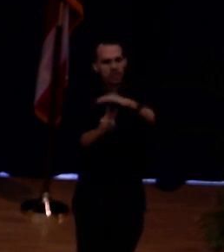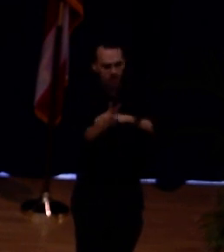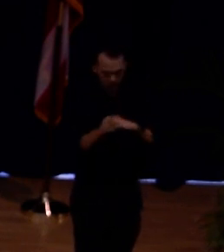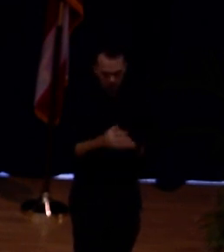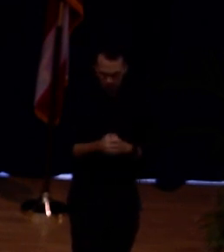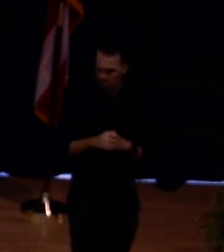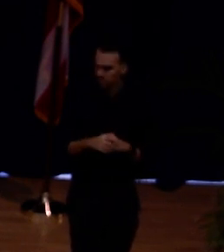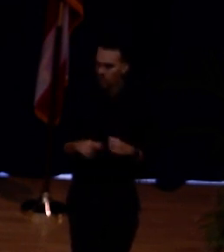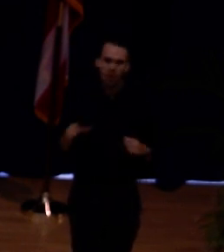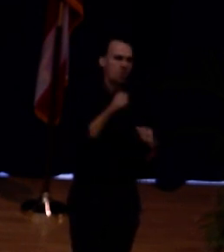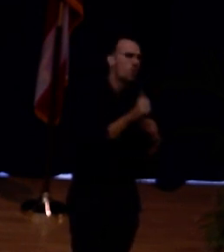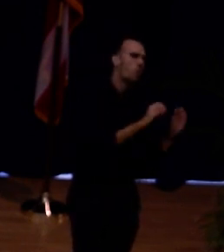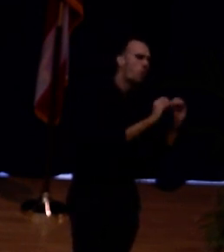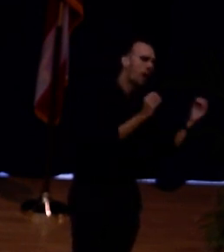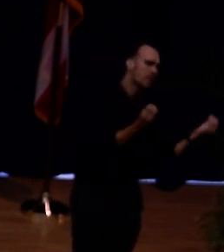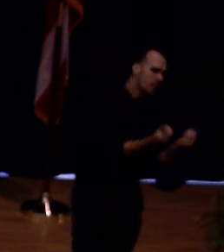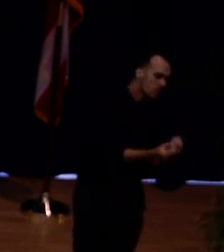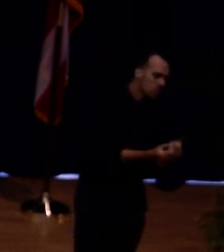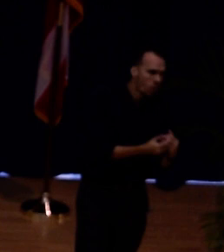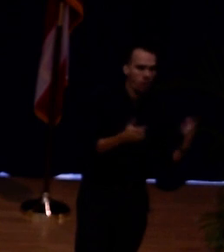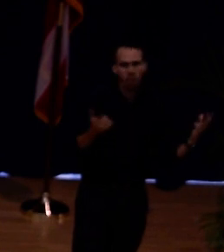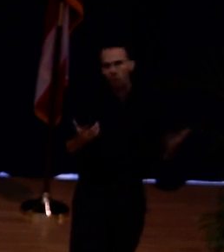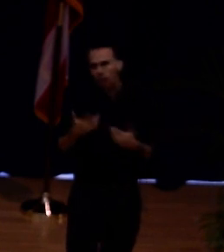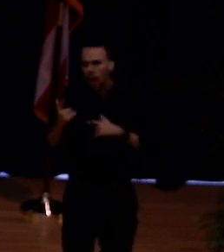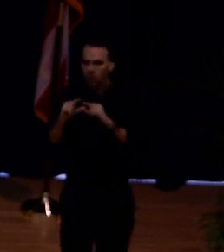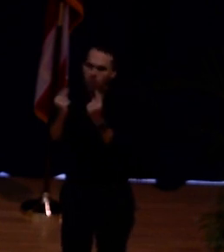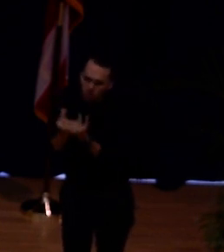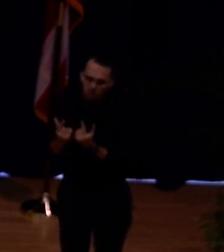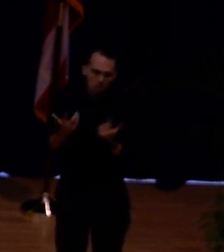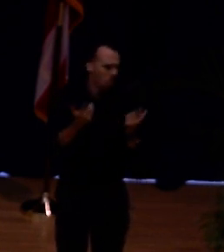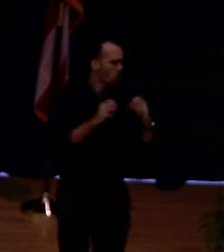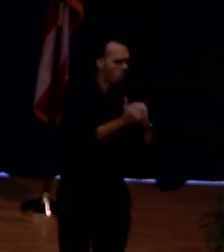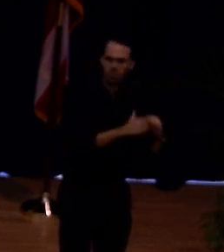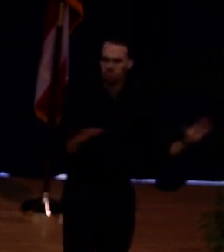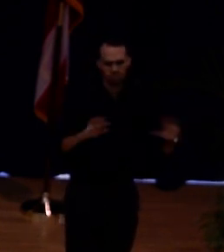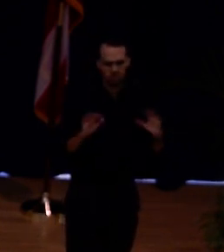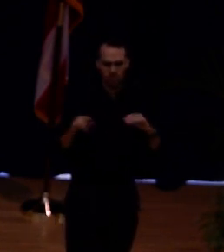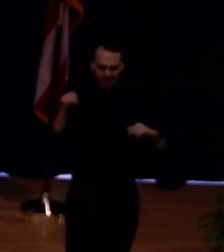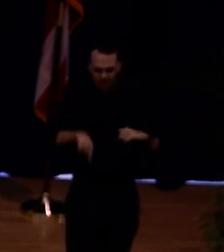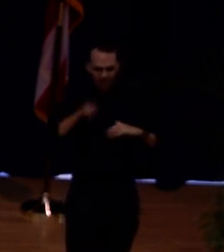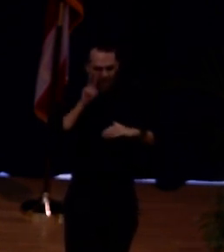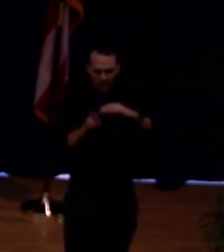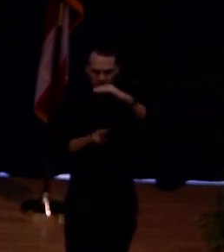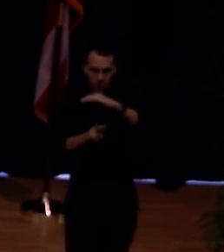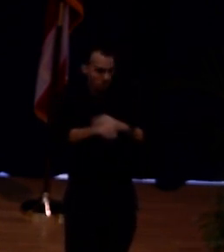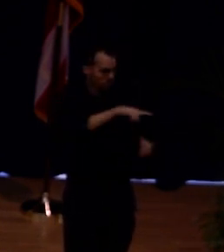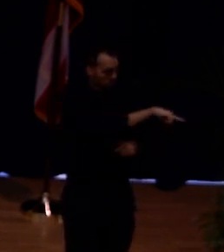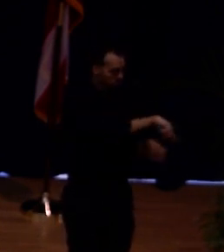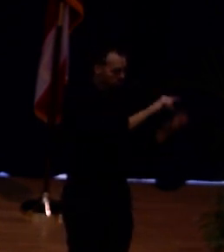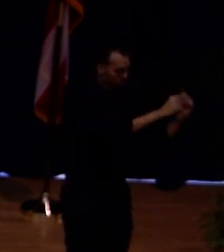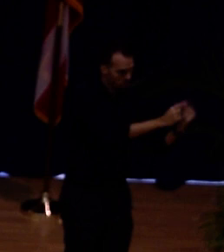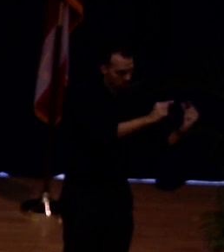nos preguntan si es una organización, que es una visión, es una propuesta que distintas entidades hemos adoptado